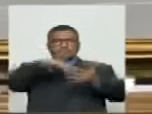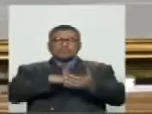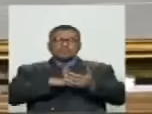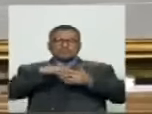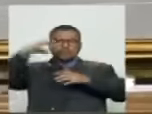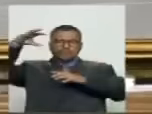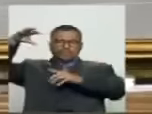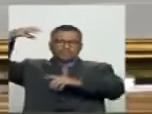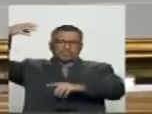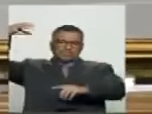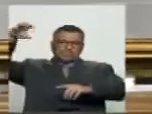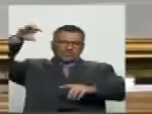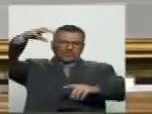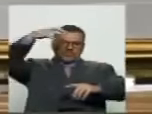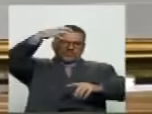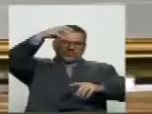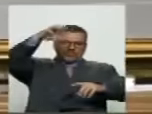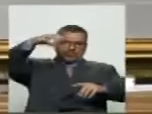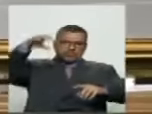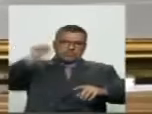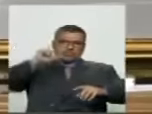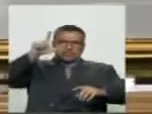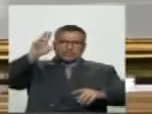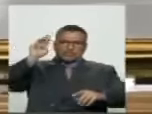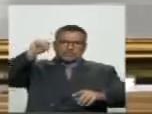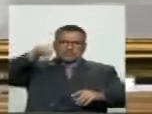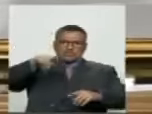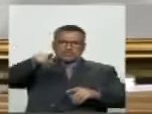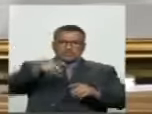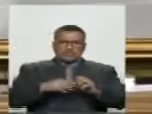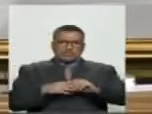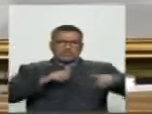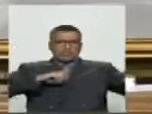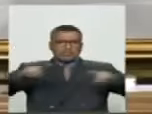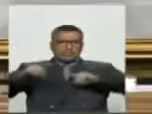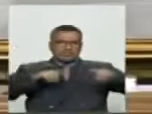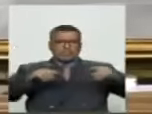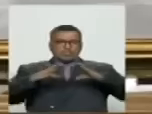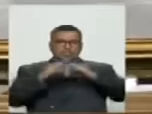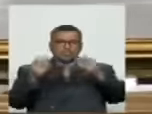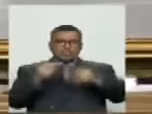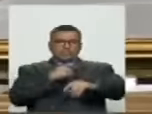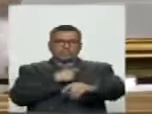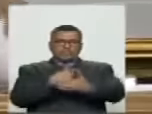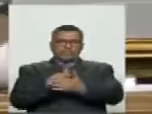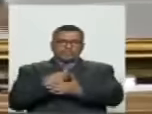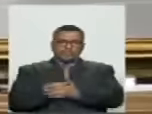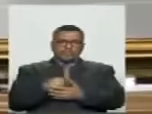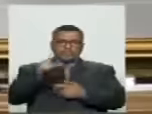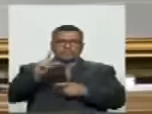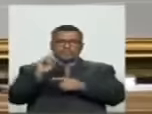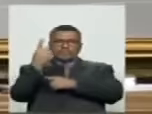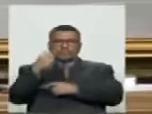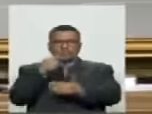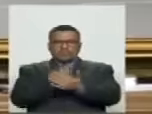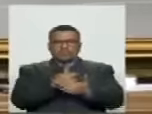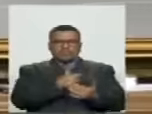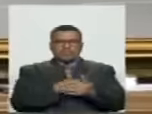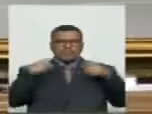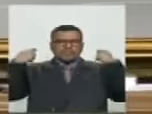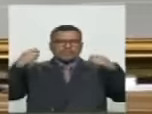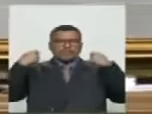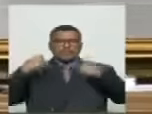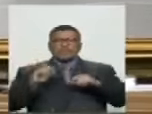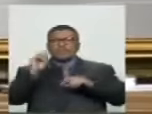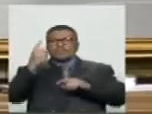son de la empresa Starlink que dirige este señor magnate multimillonario Elon Musk, principal financista de la campaña o